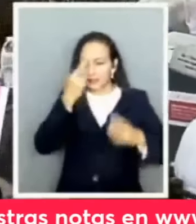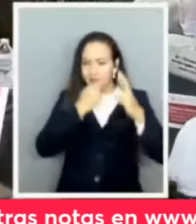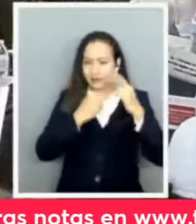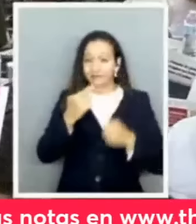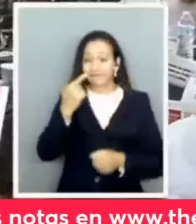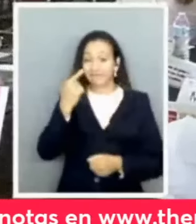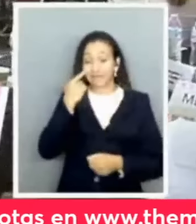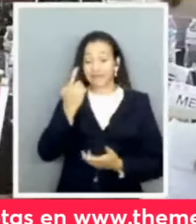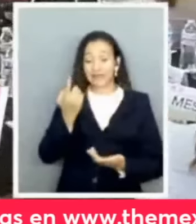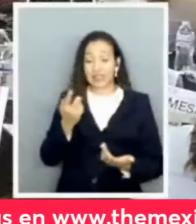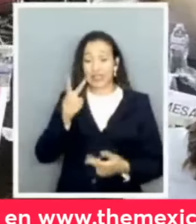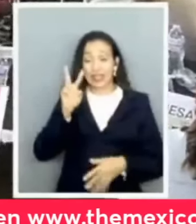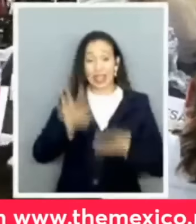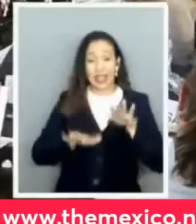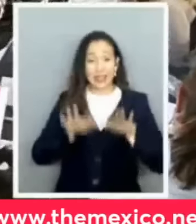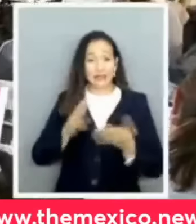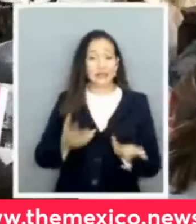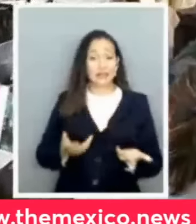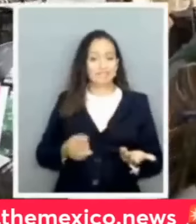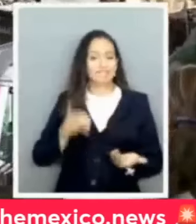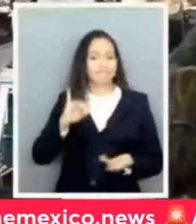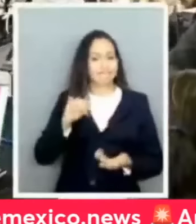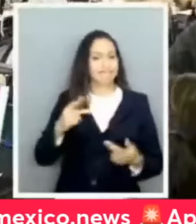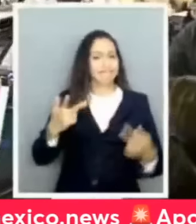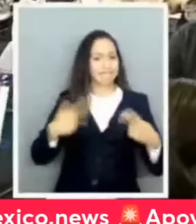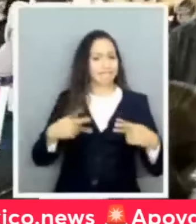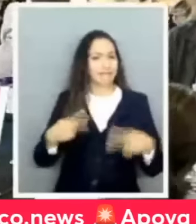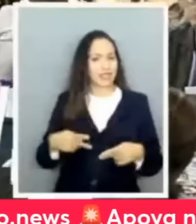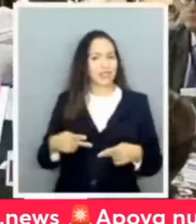lejos de todas estas personas